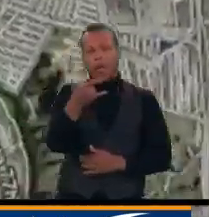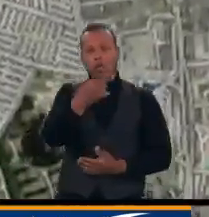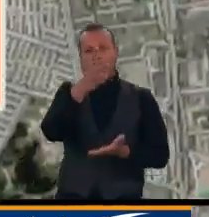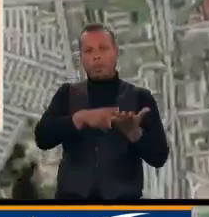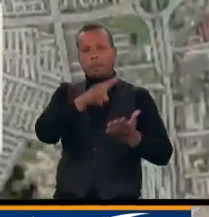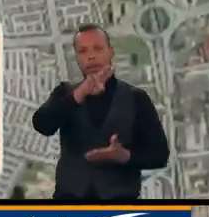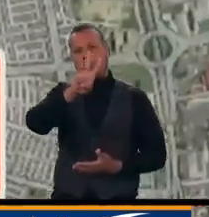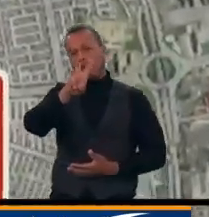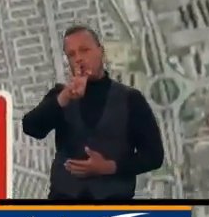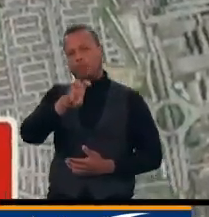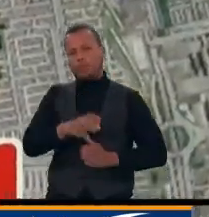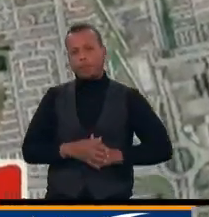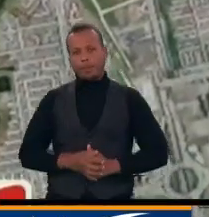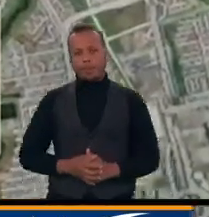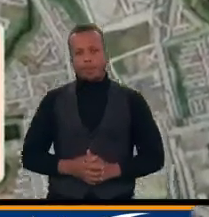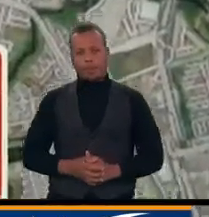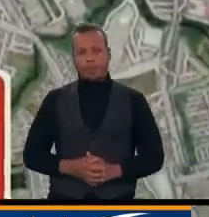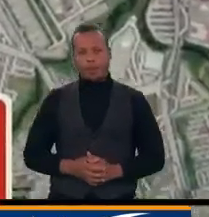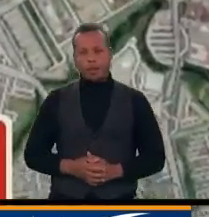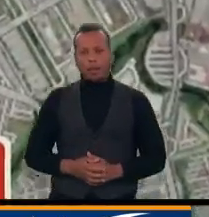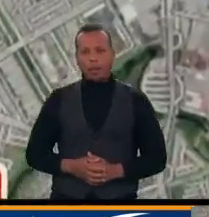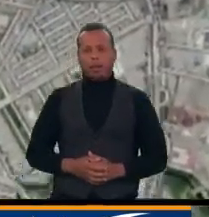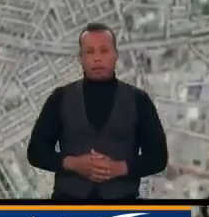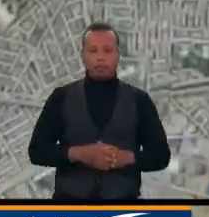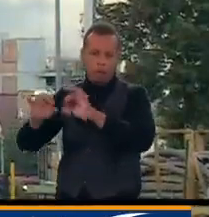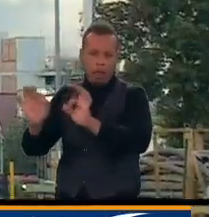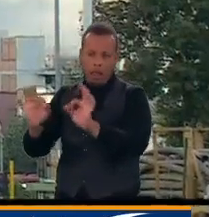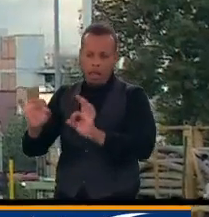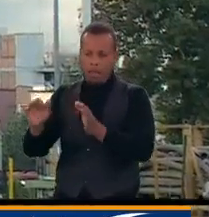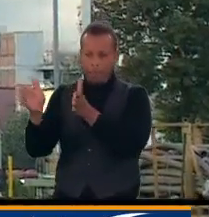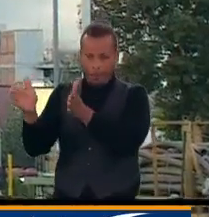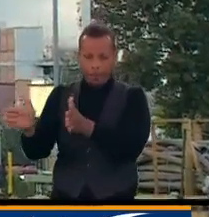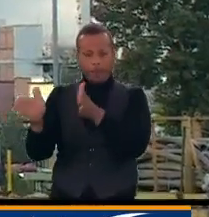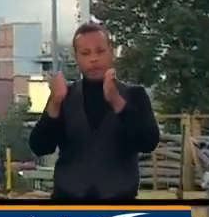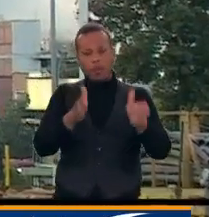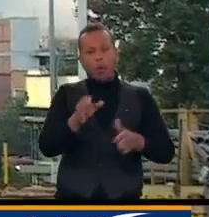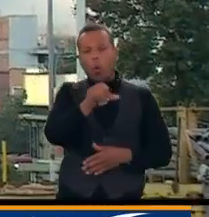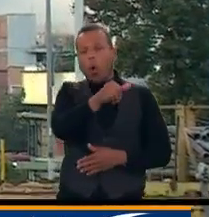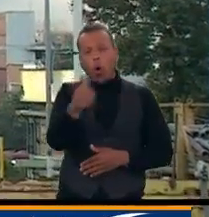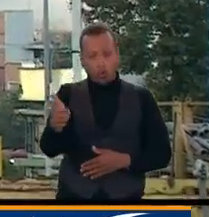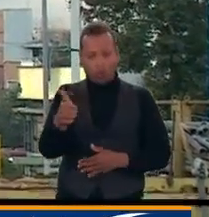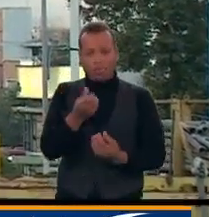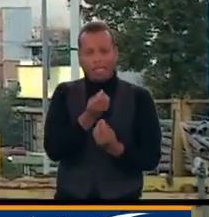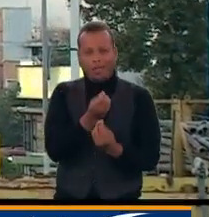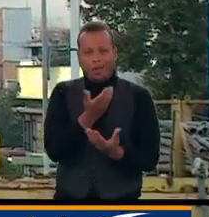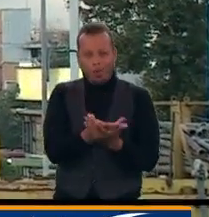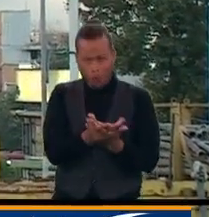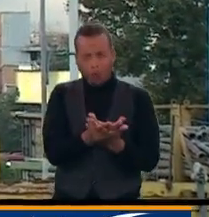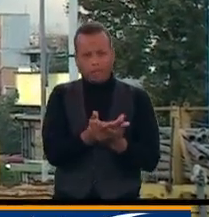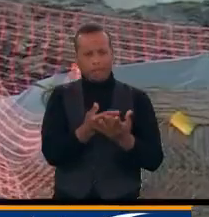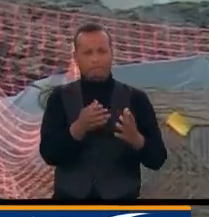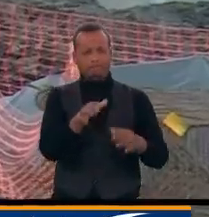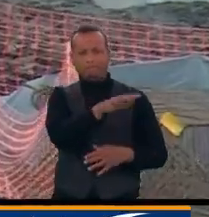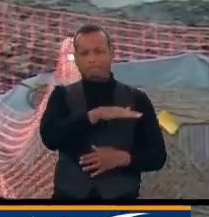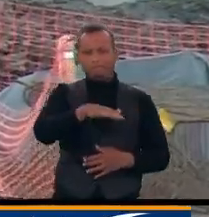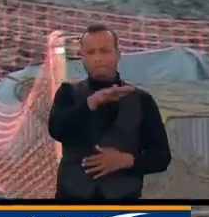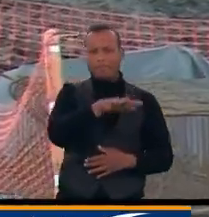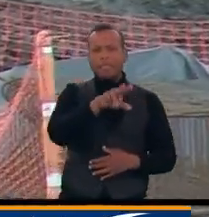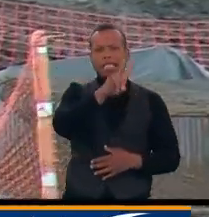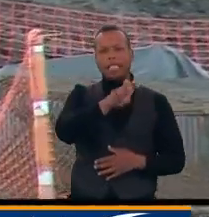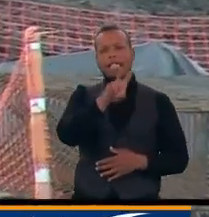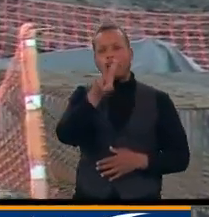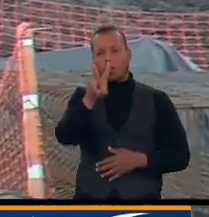2028. Su trabajo ha sido dividido, los estudios y diseños de las estructuras, estas son las estructuras del viaducto, ha sido dividido por